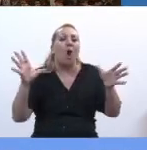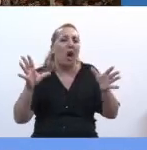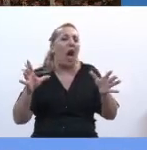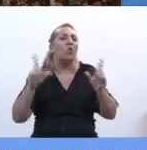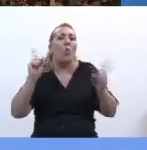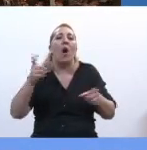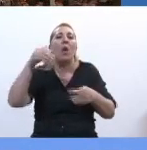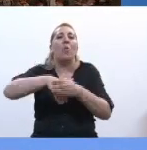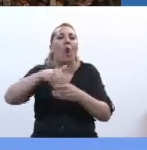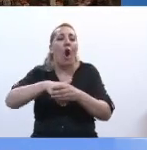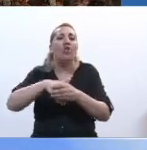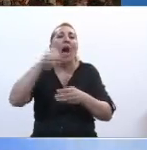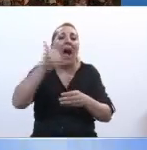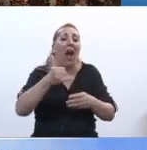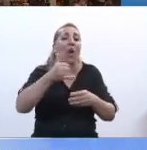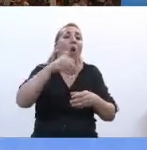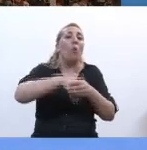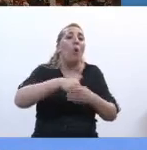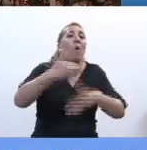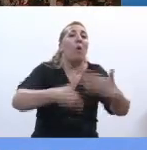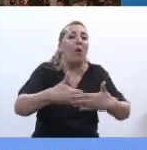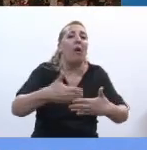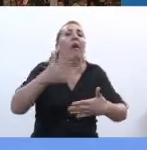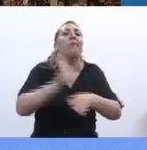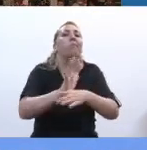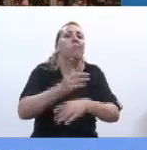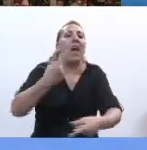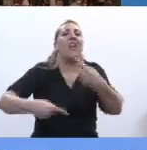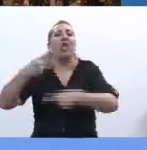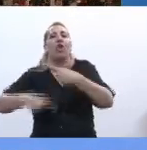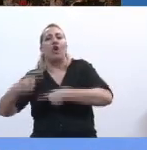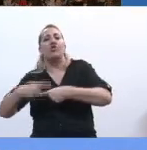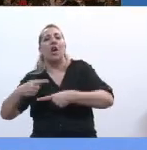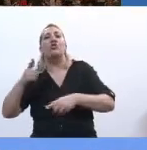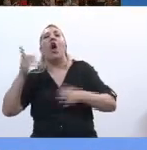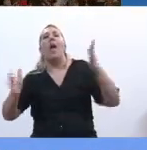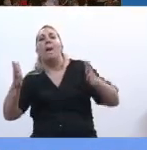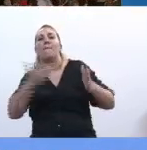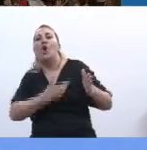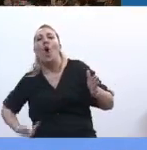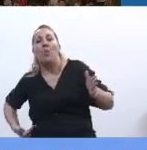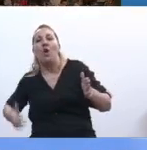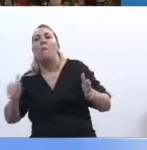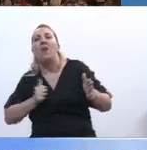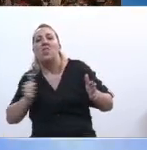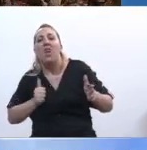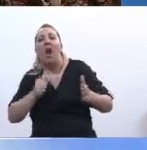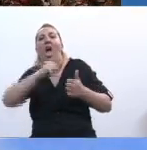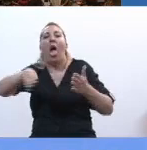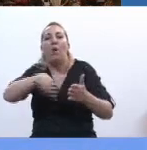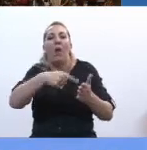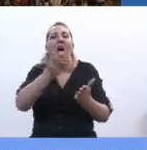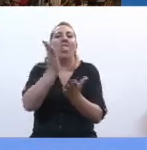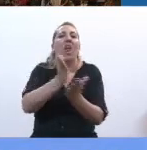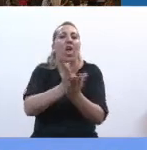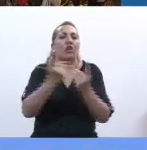y hubo retrocesos en todos los periodos de dictaduras militares de conculcación de derechos también en